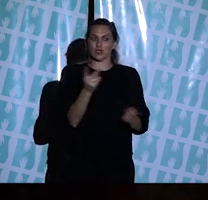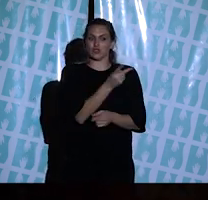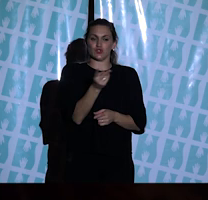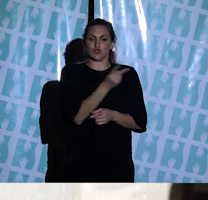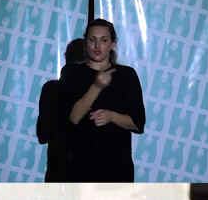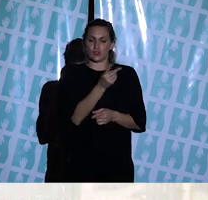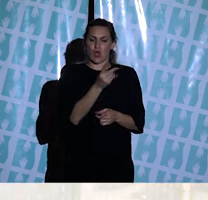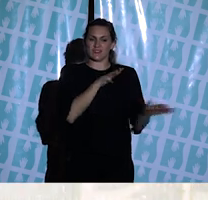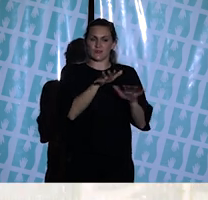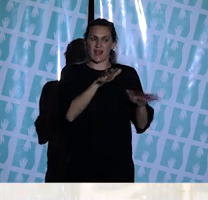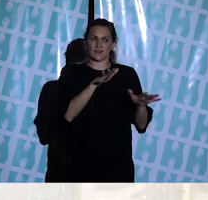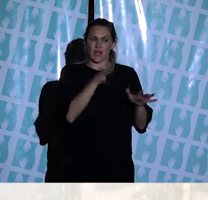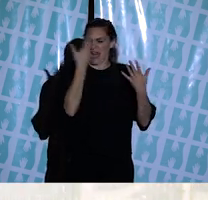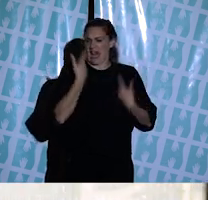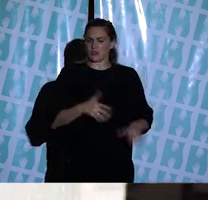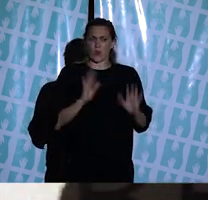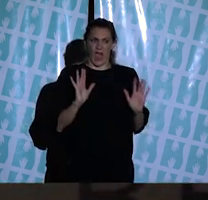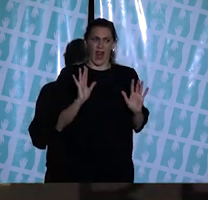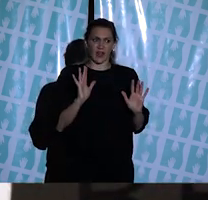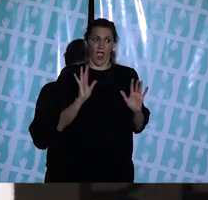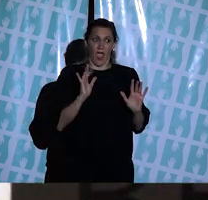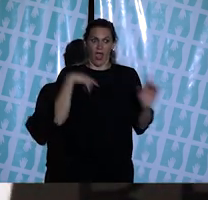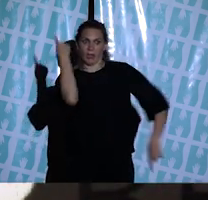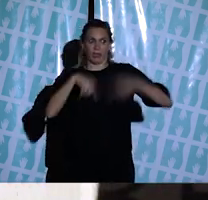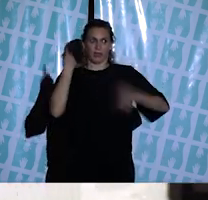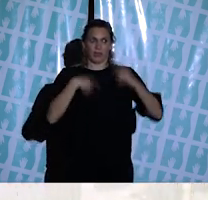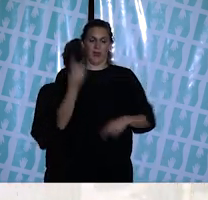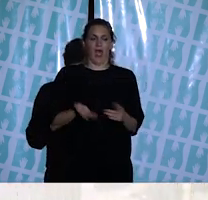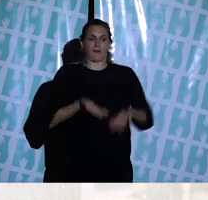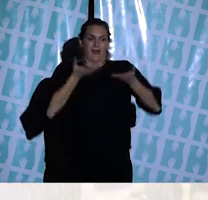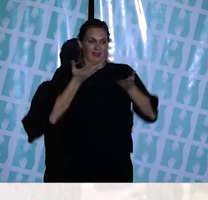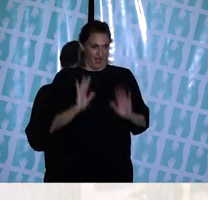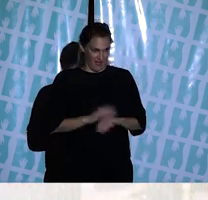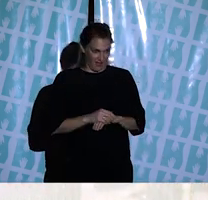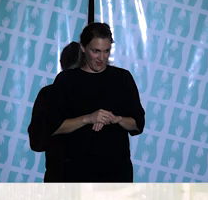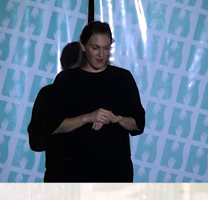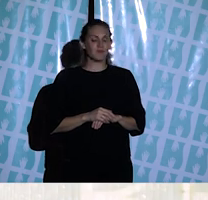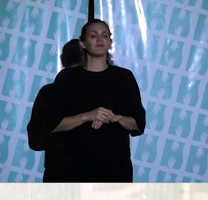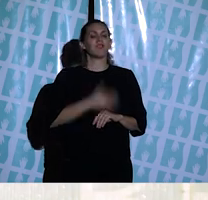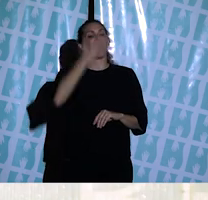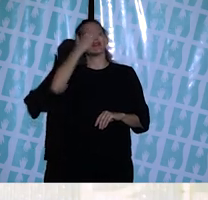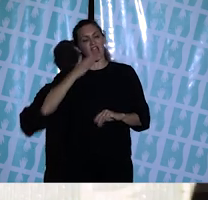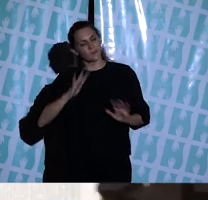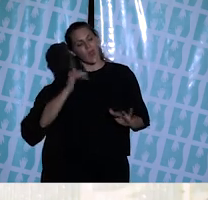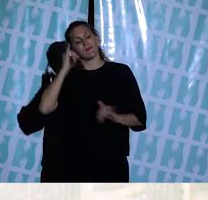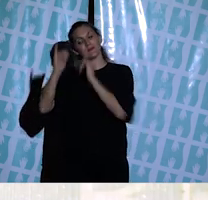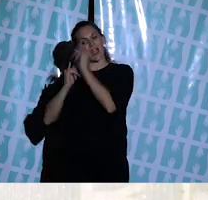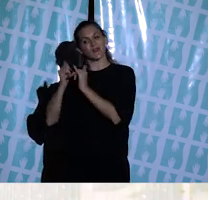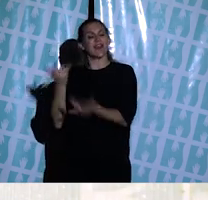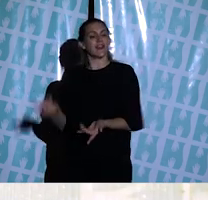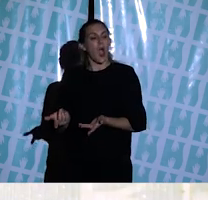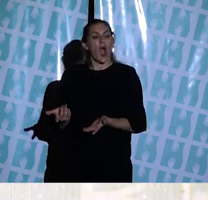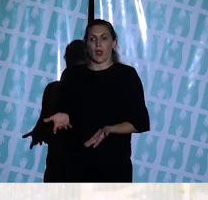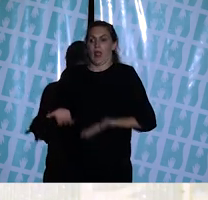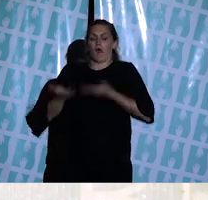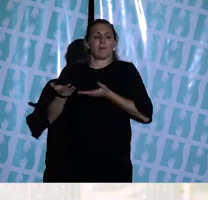recompensas naturales. No son recompensas artificiales. Ya vamos a hablar después de las recompensas químicas artificiales o las otras